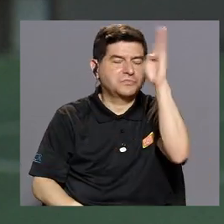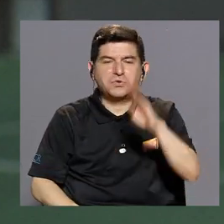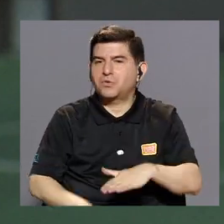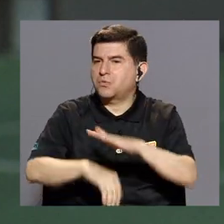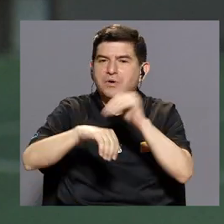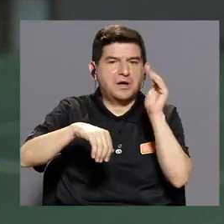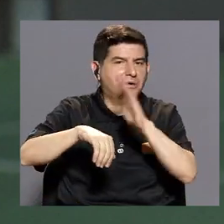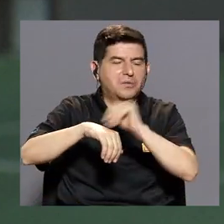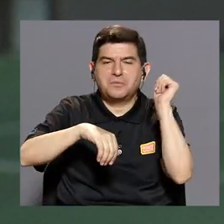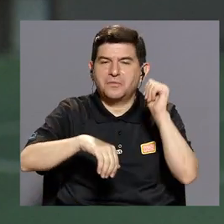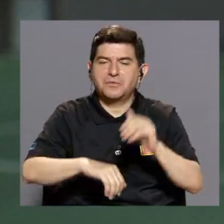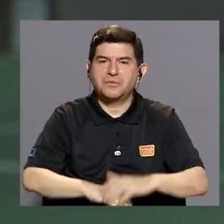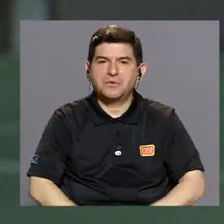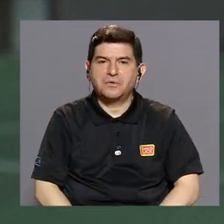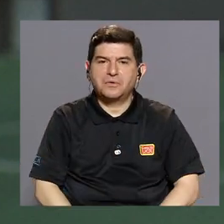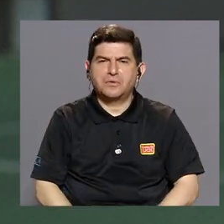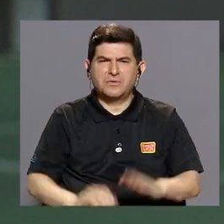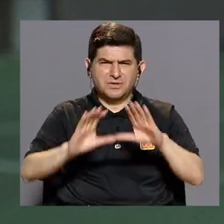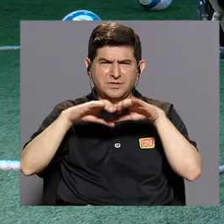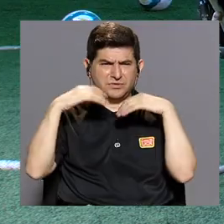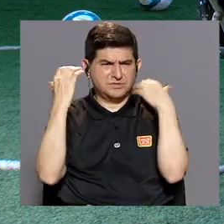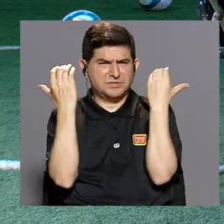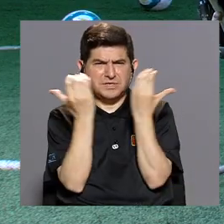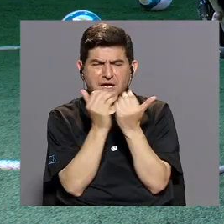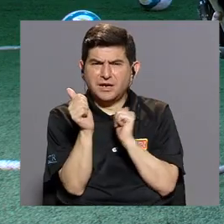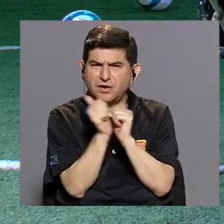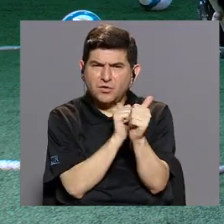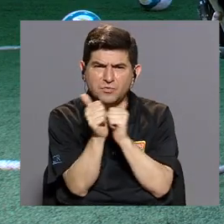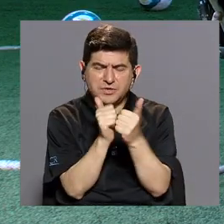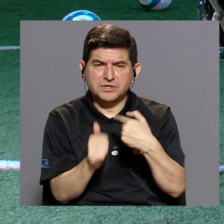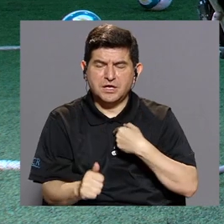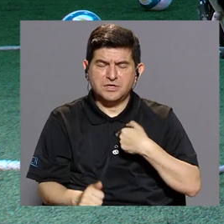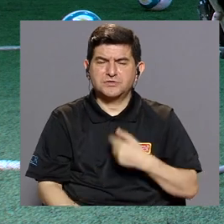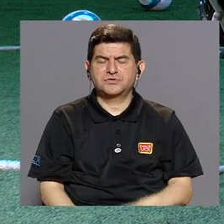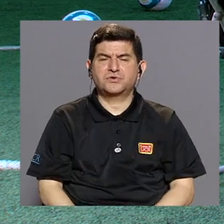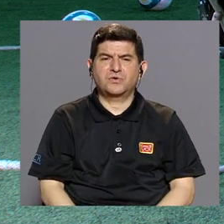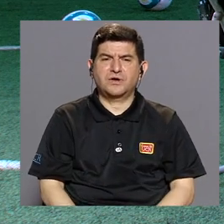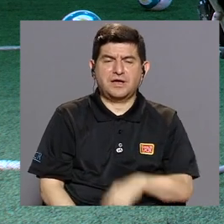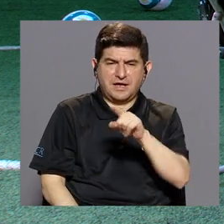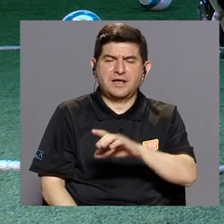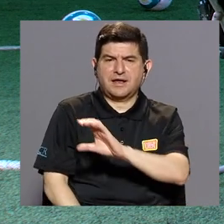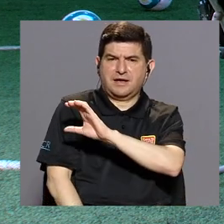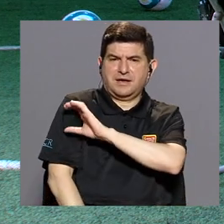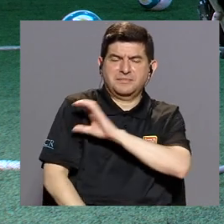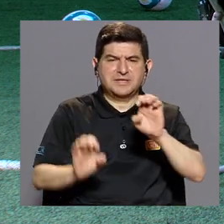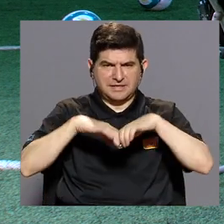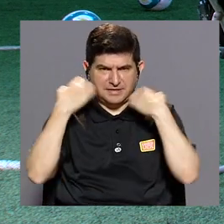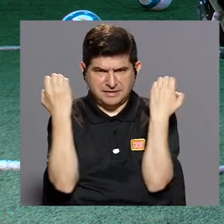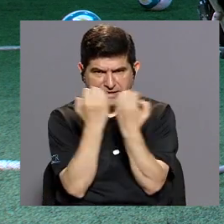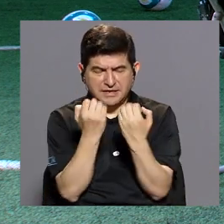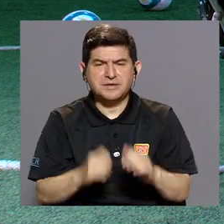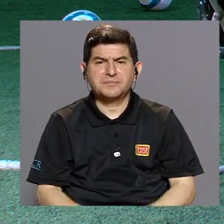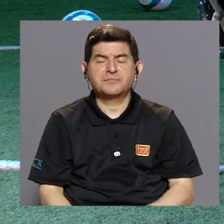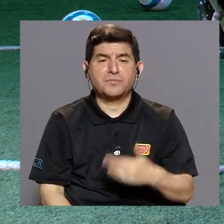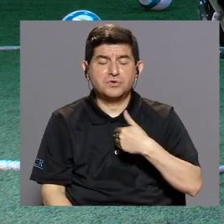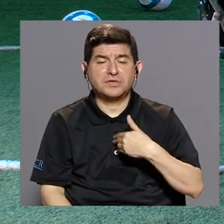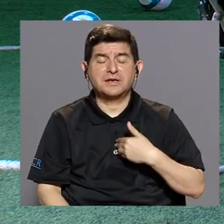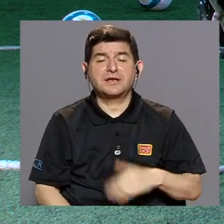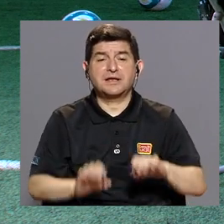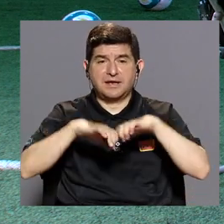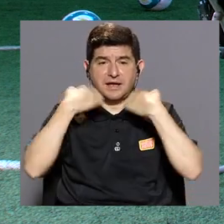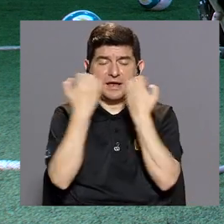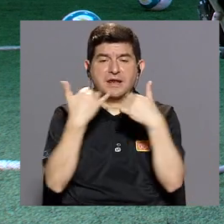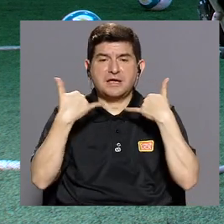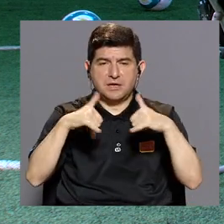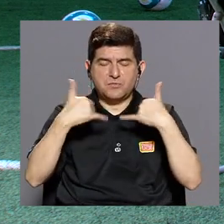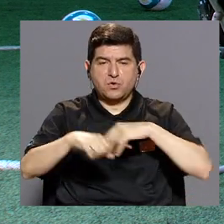llamó. Entonces el comité de deportes, yo era la capitana del equipo en ese momento, y me llamó, y también tenía el equipo de Juegos